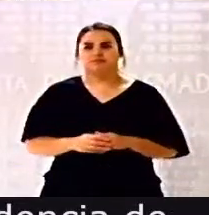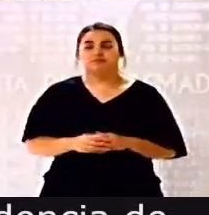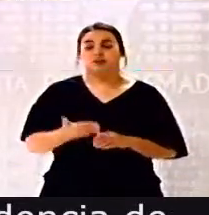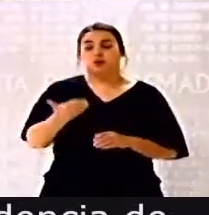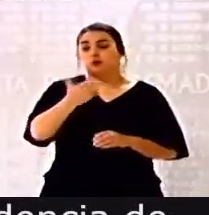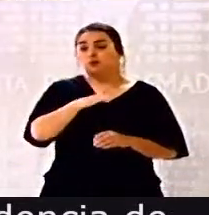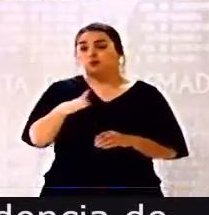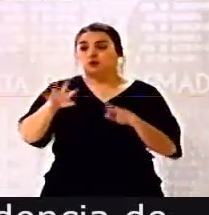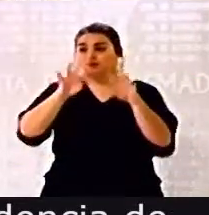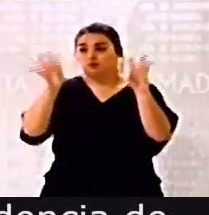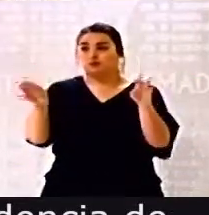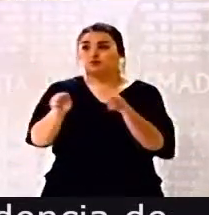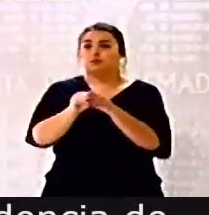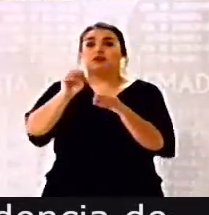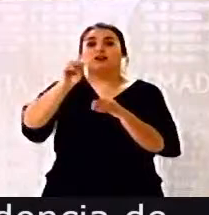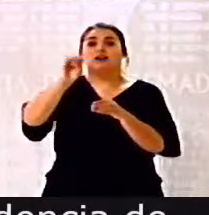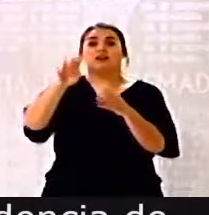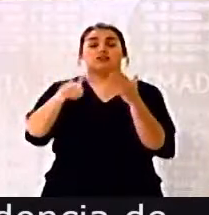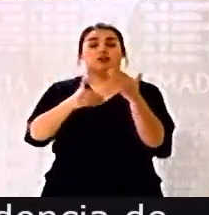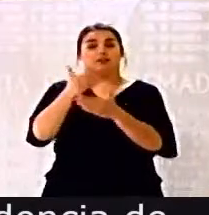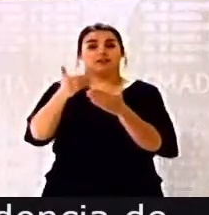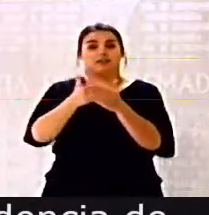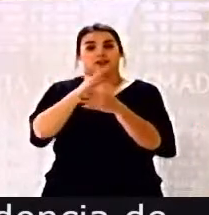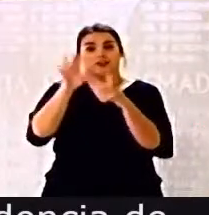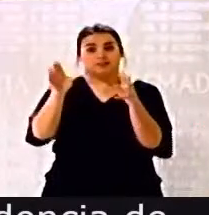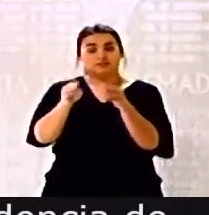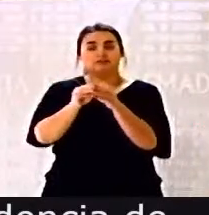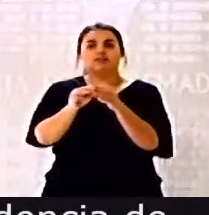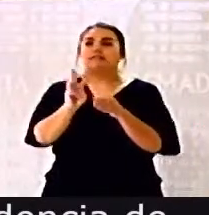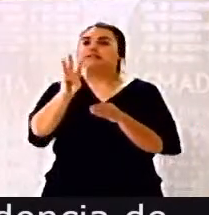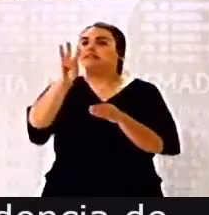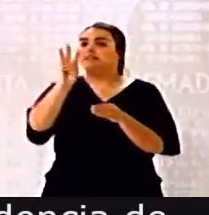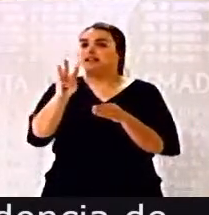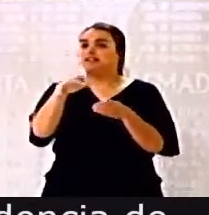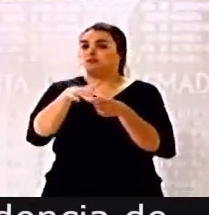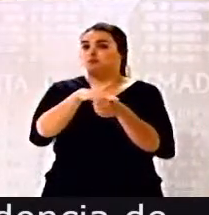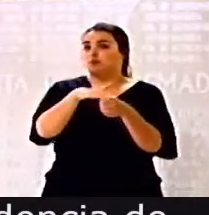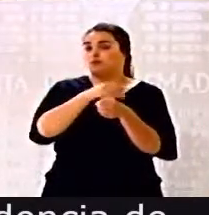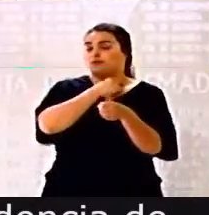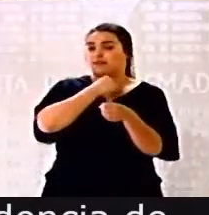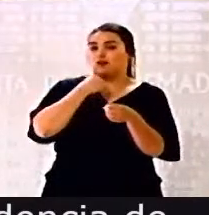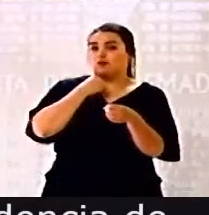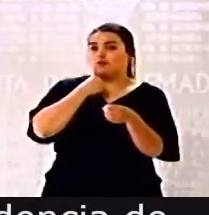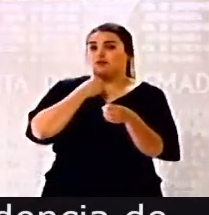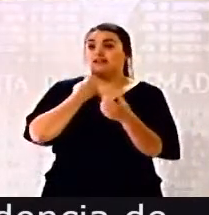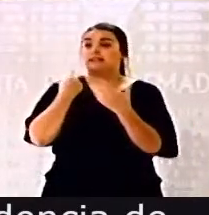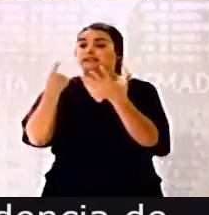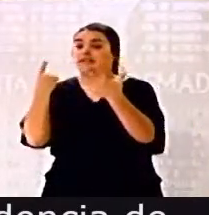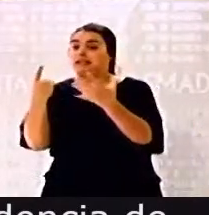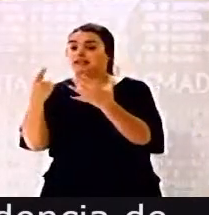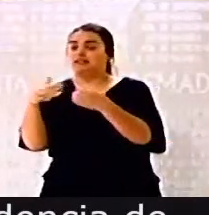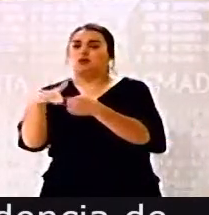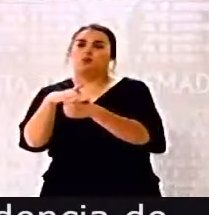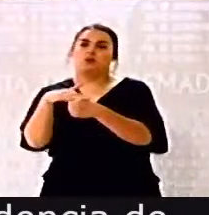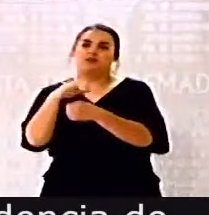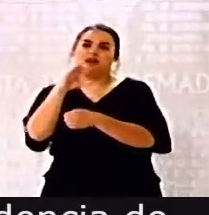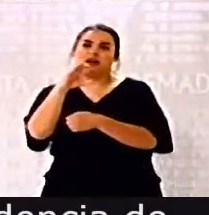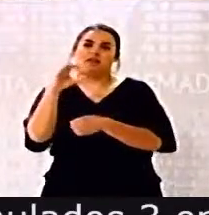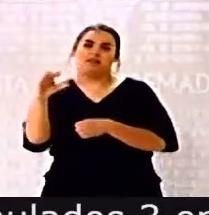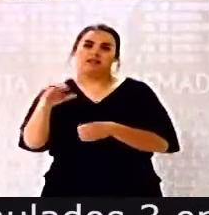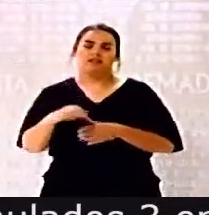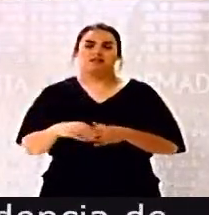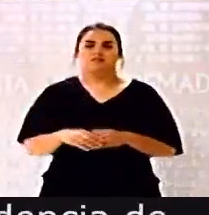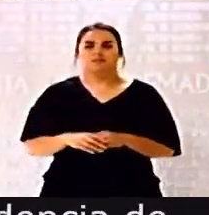Fallecidos acumulados en los últimos 14 días hemos tenido 3 en la provincia de Badajoz y 6 en la provincia de Cáceres.